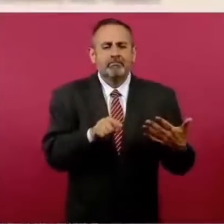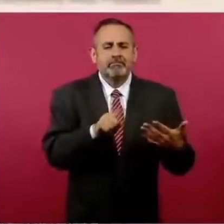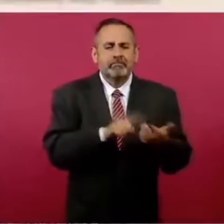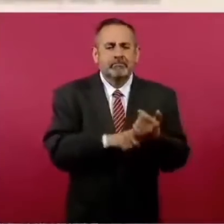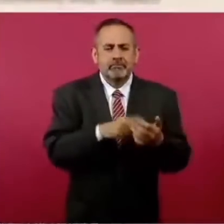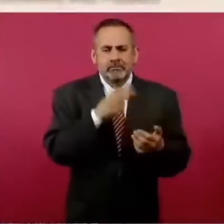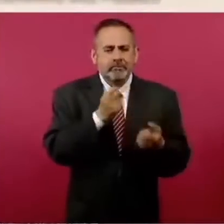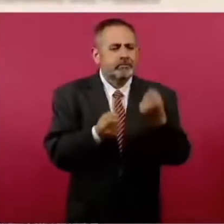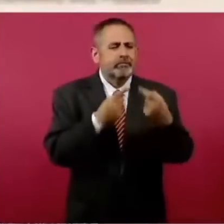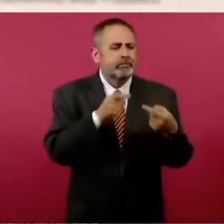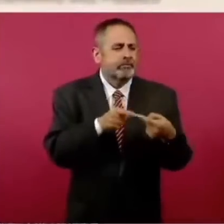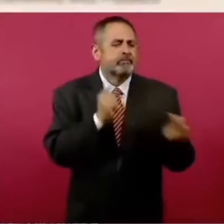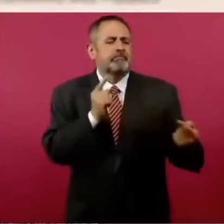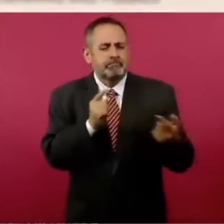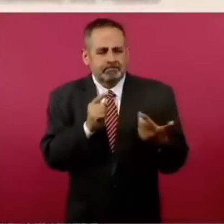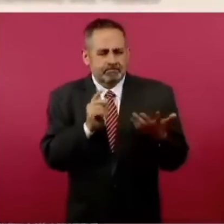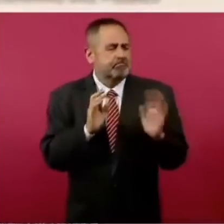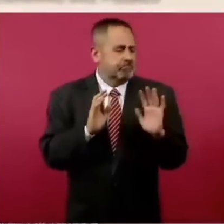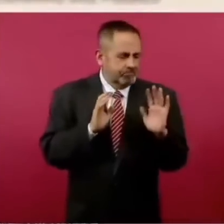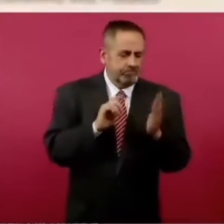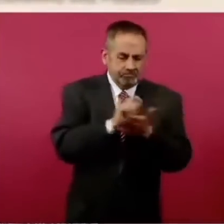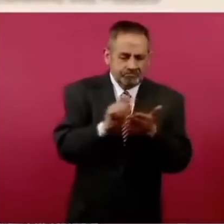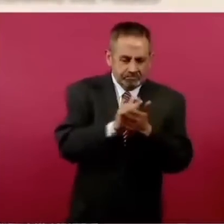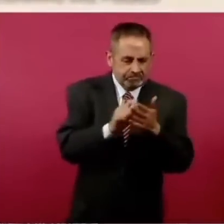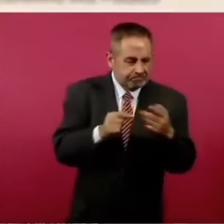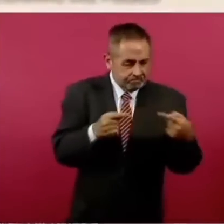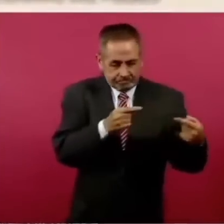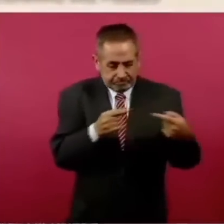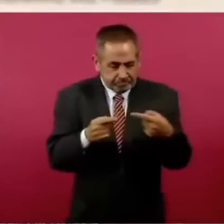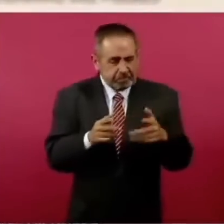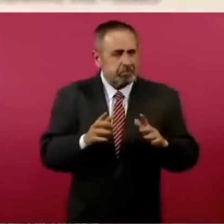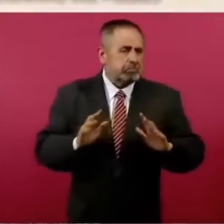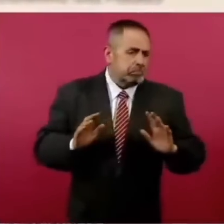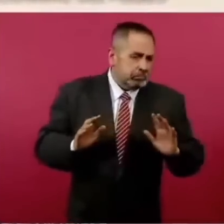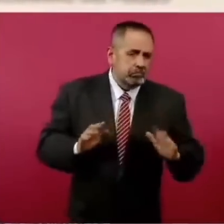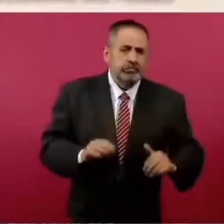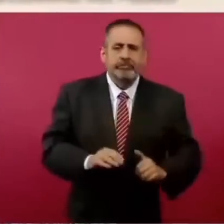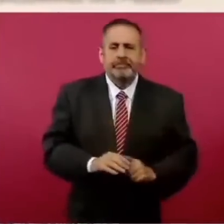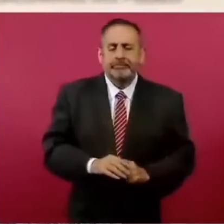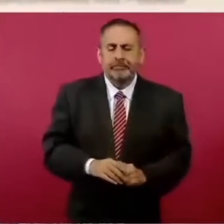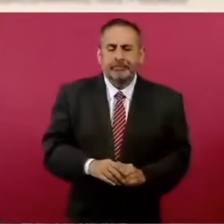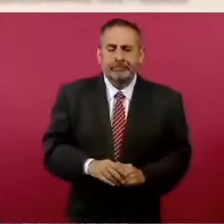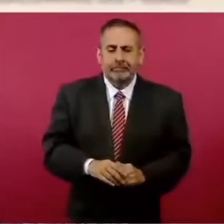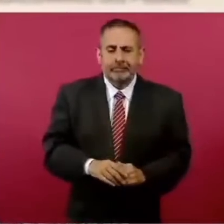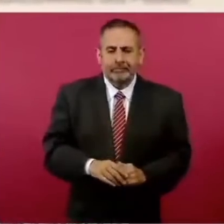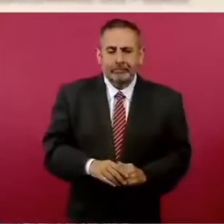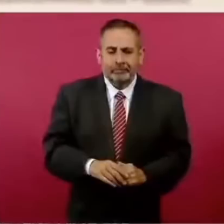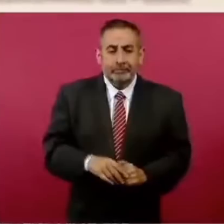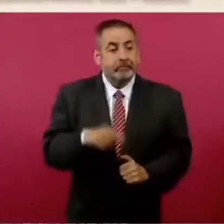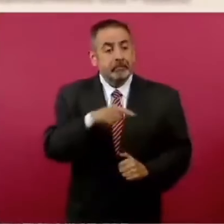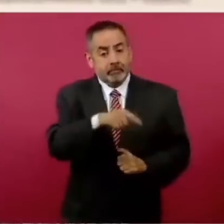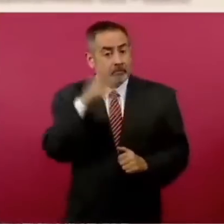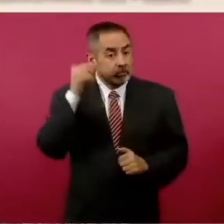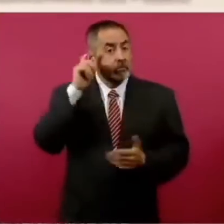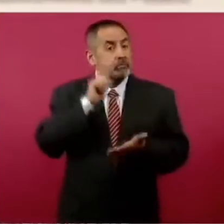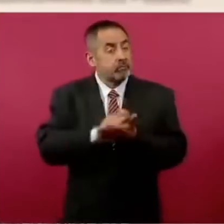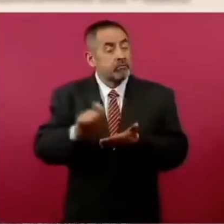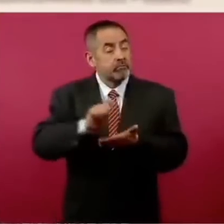a opositores. Ahí escribió